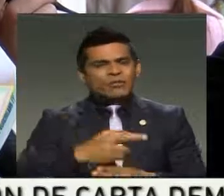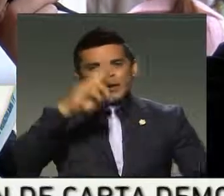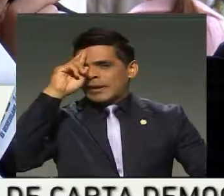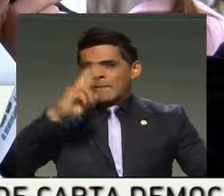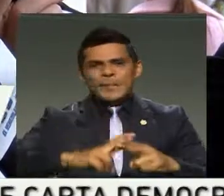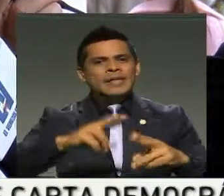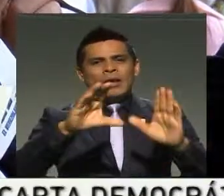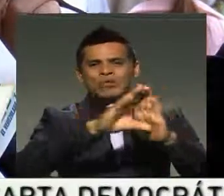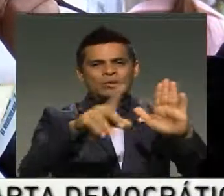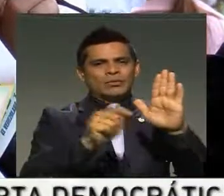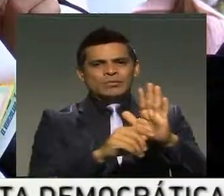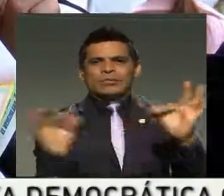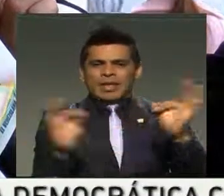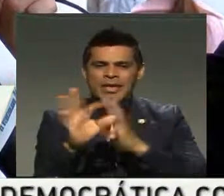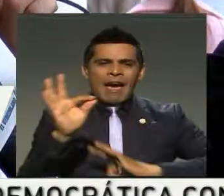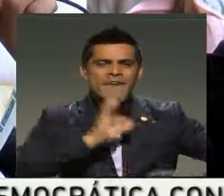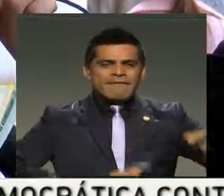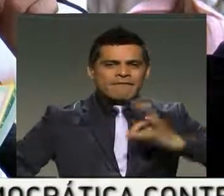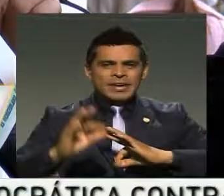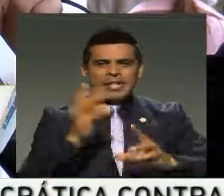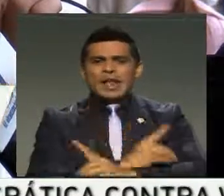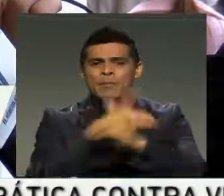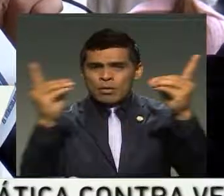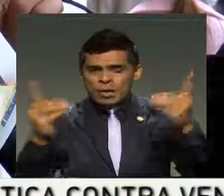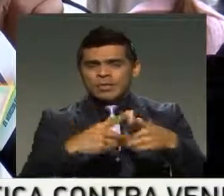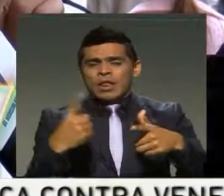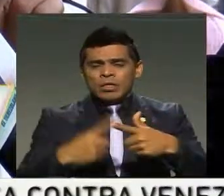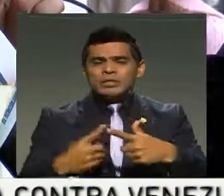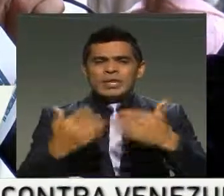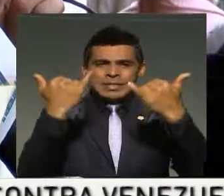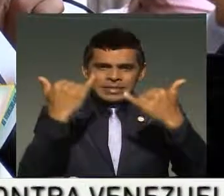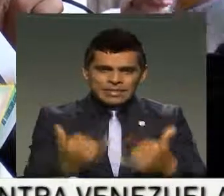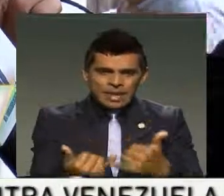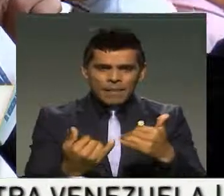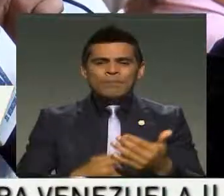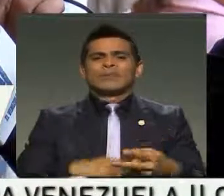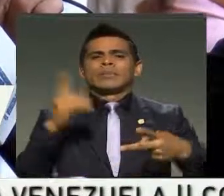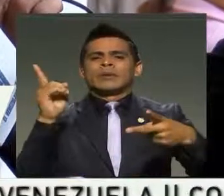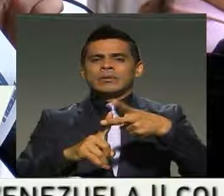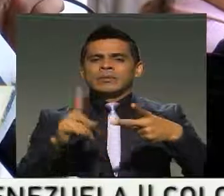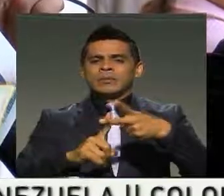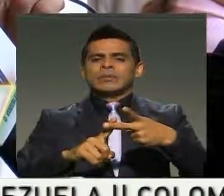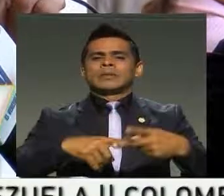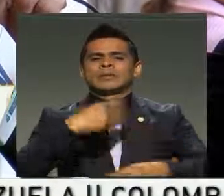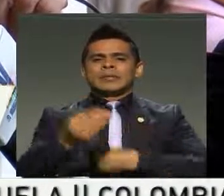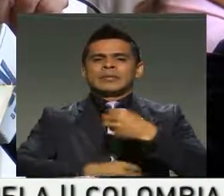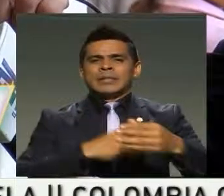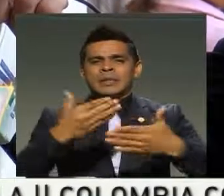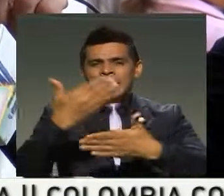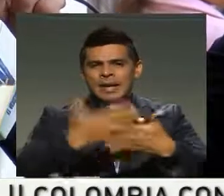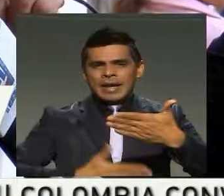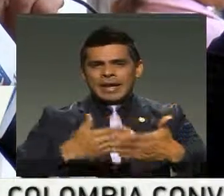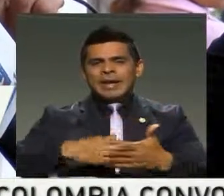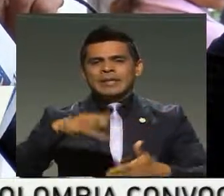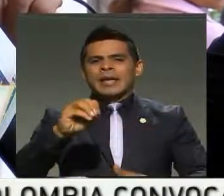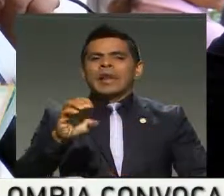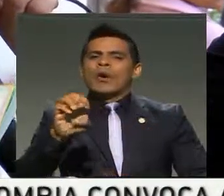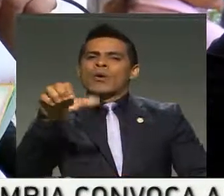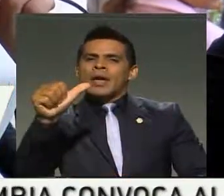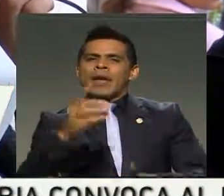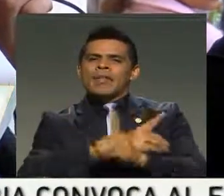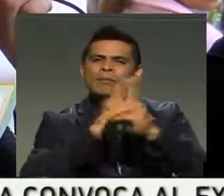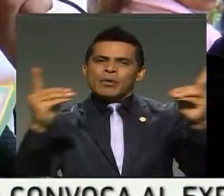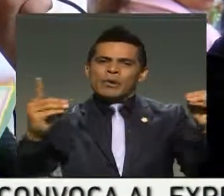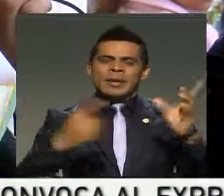constitucional que afecta gravemente el orden democrático, se aplique ya en su segunda instancia la Carta Democrática Interamericana. Los